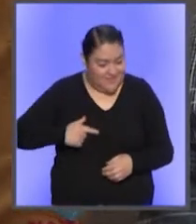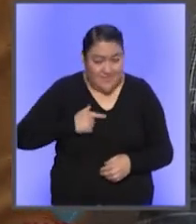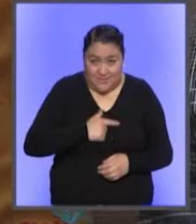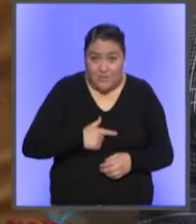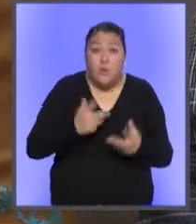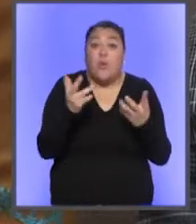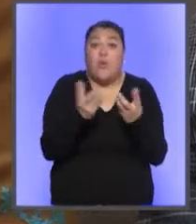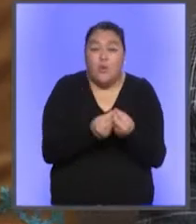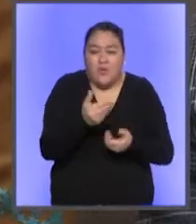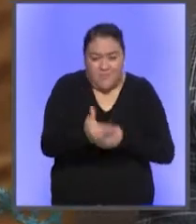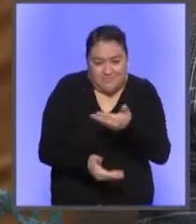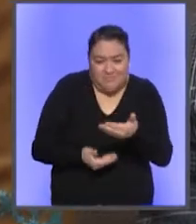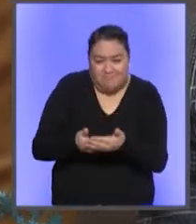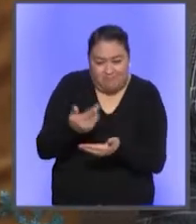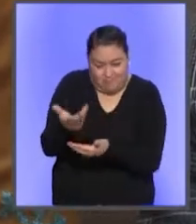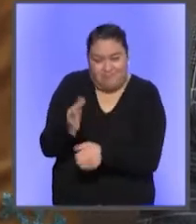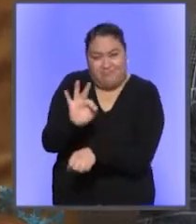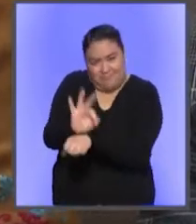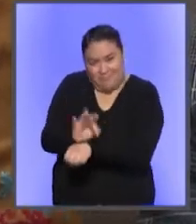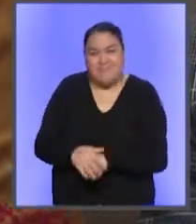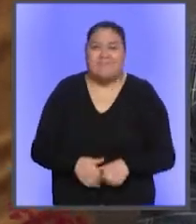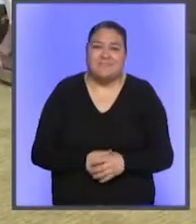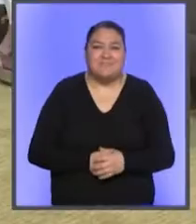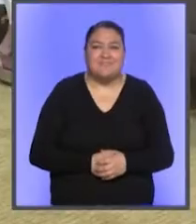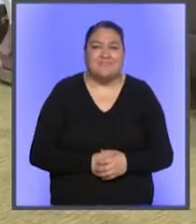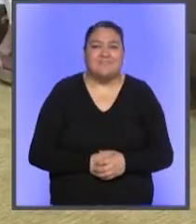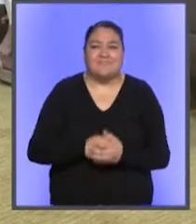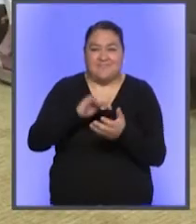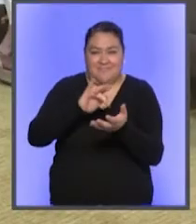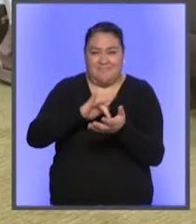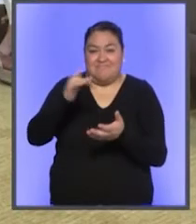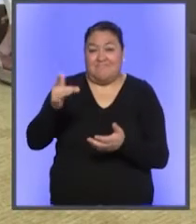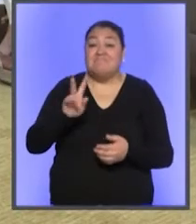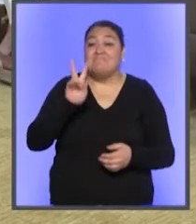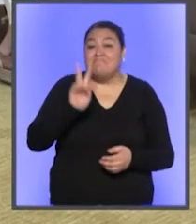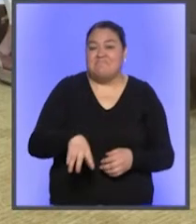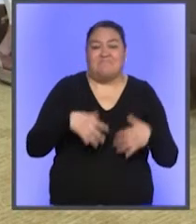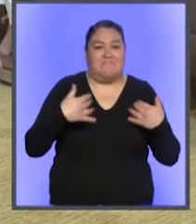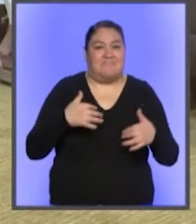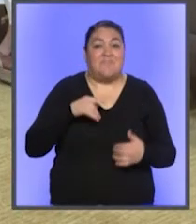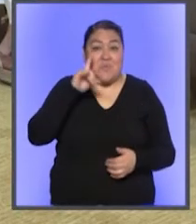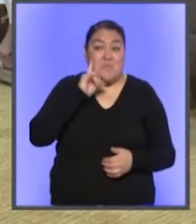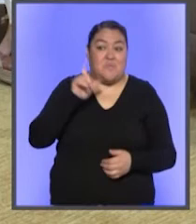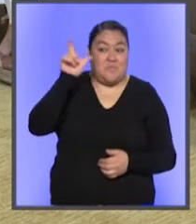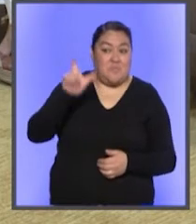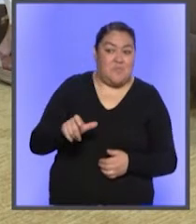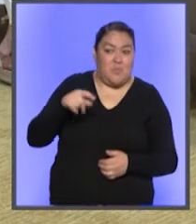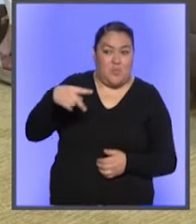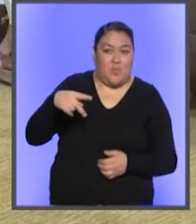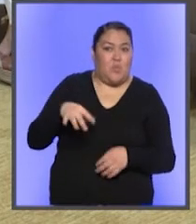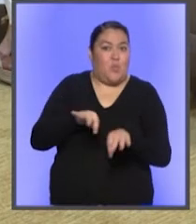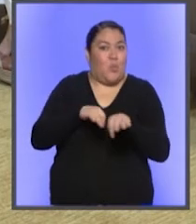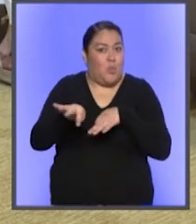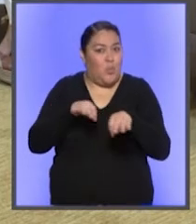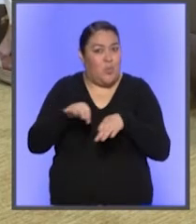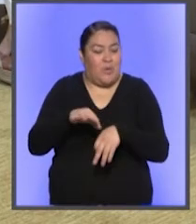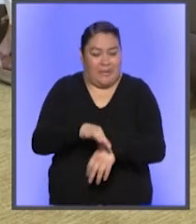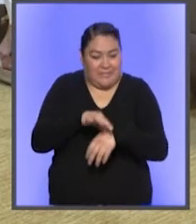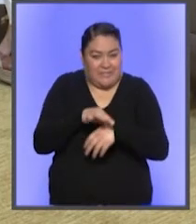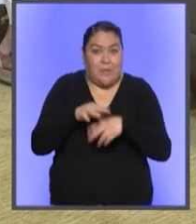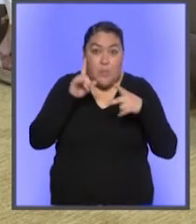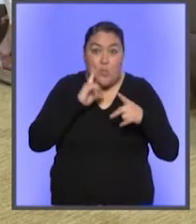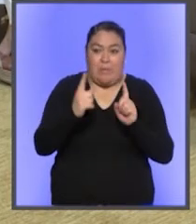con el gusto de poder estar trabajando para ellas Muchas gracias secretaria pues sin duda una mujer que tiene un trabajo